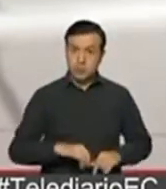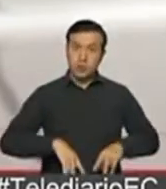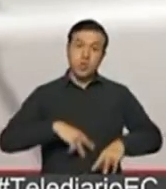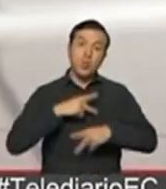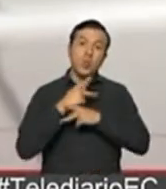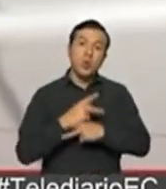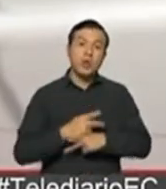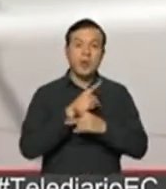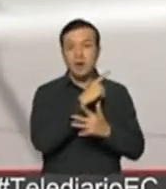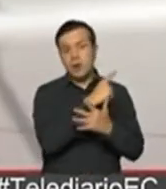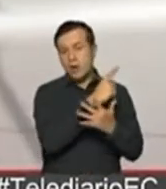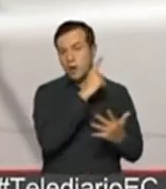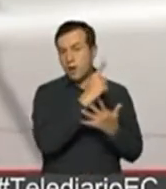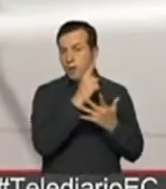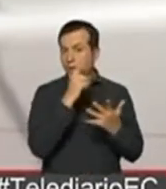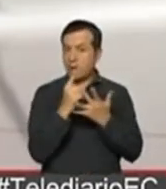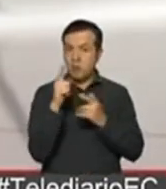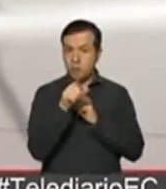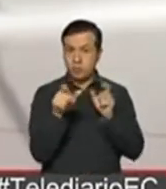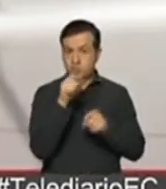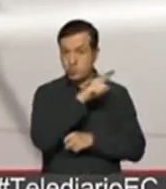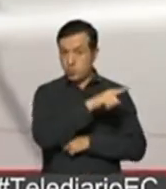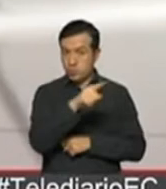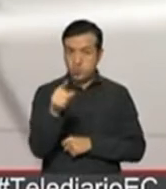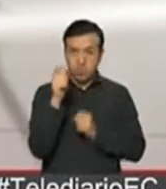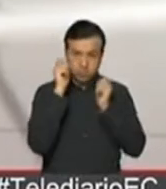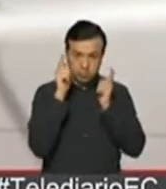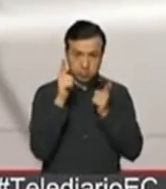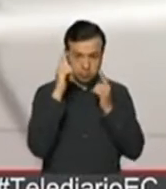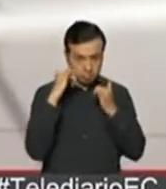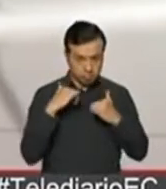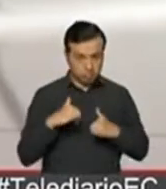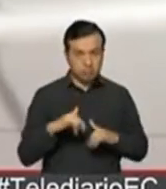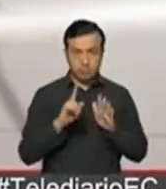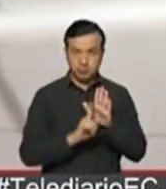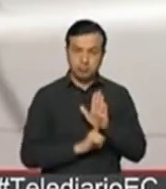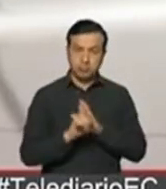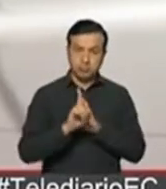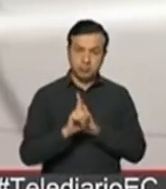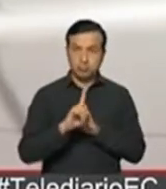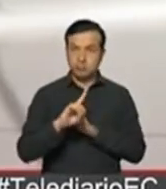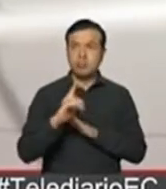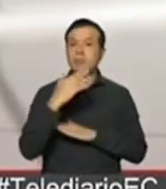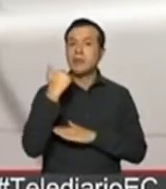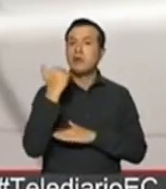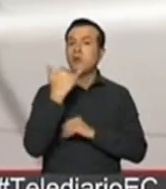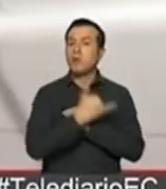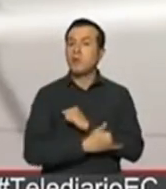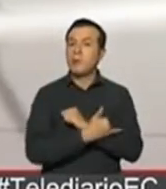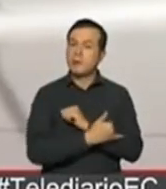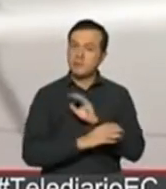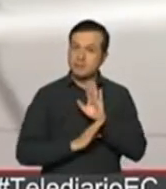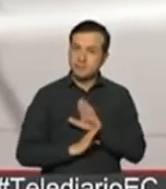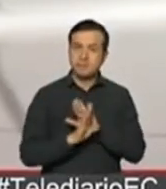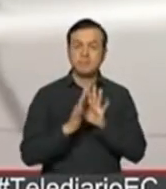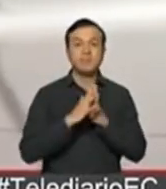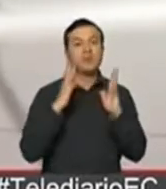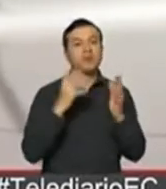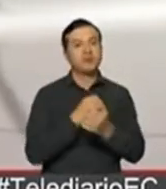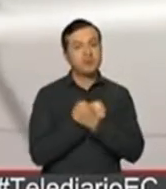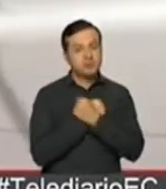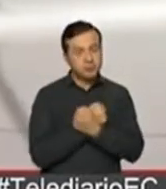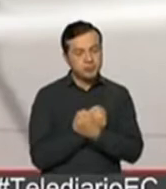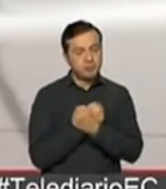a cada uno de ustedes y continuar juntos con el desarrollo de ser un mejor país el profundo amor a